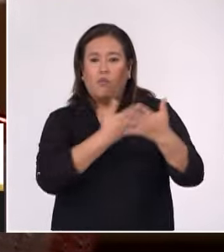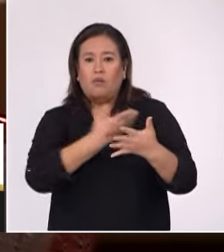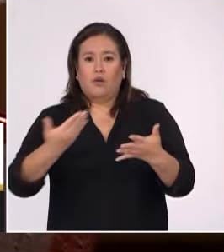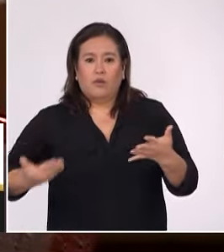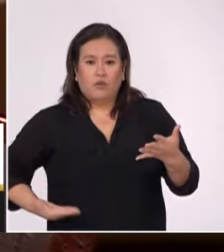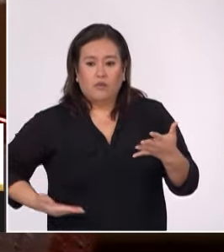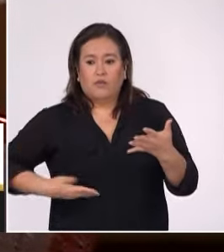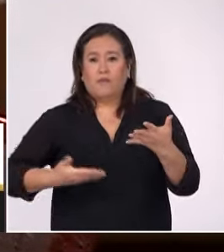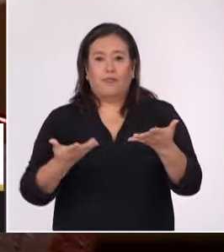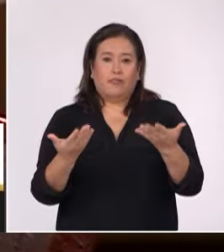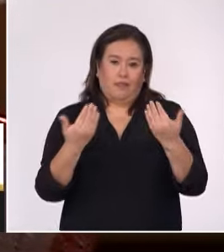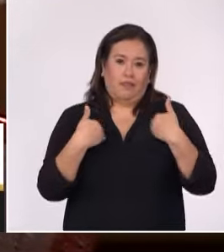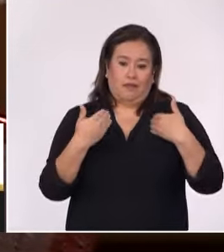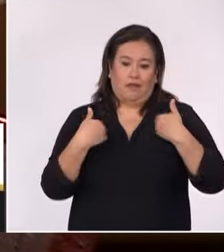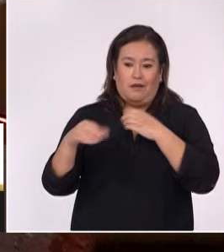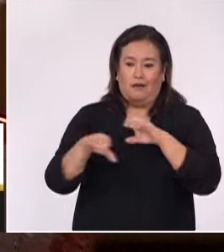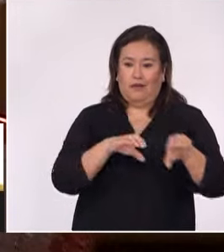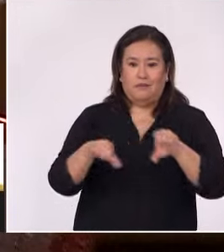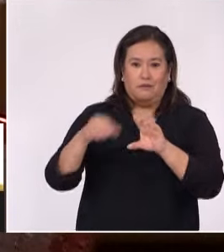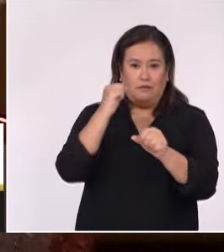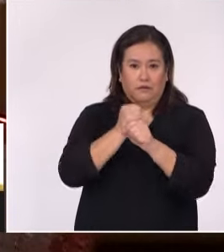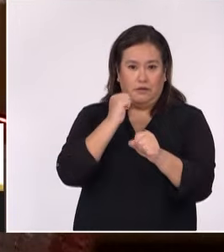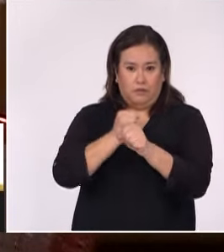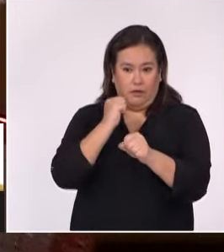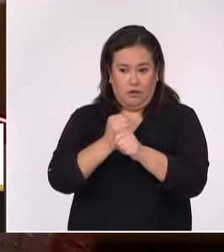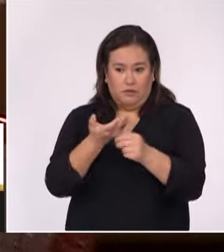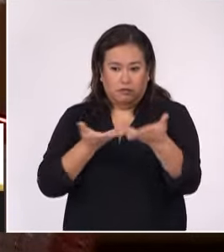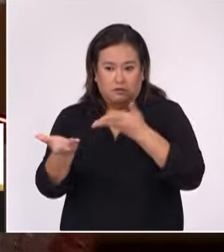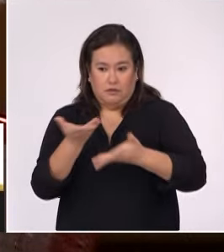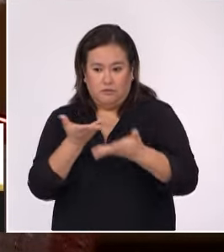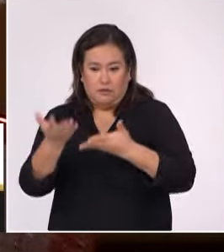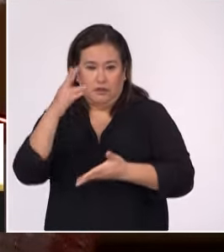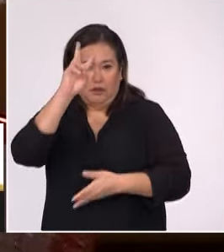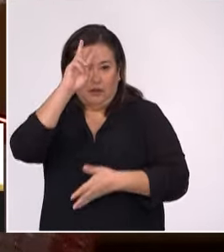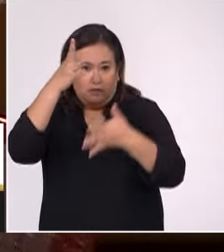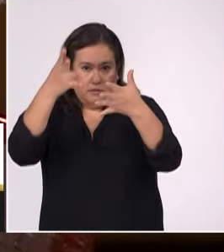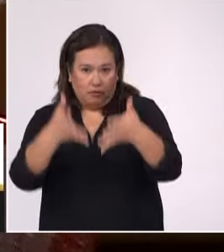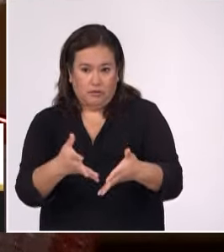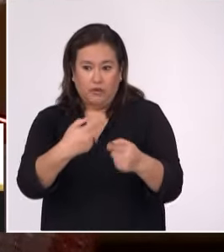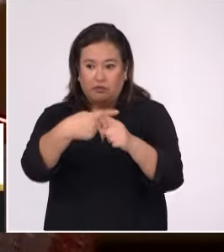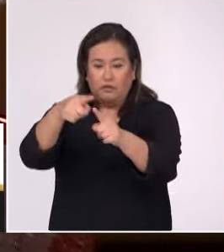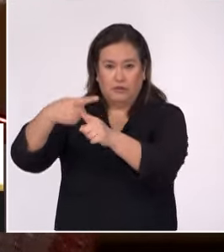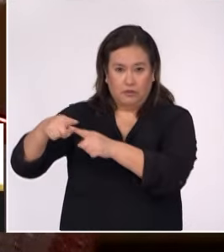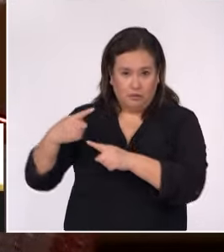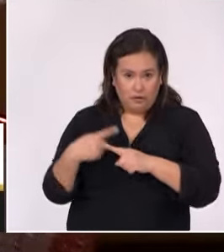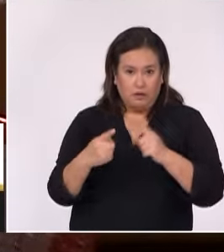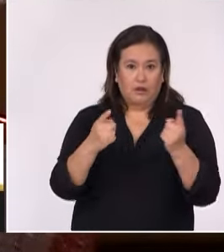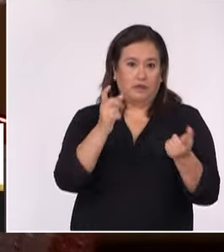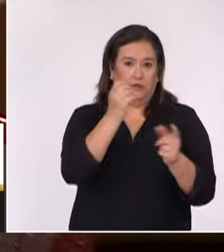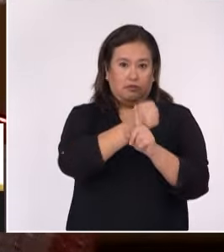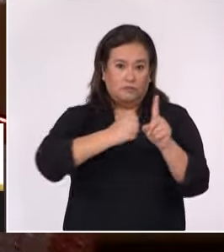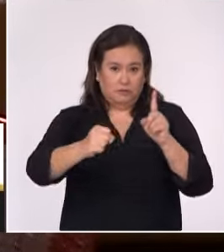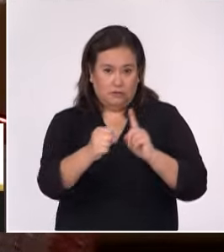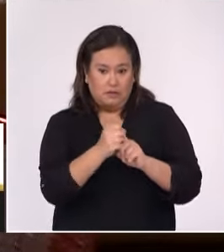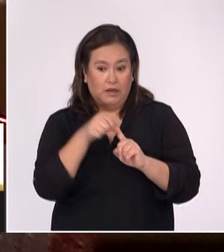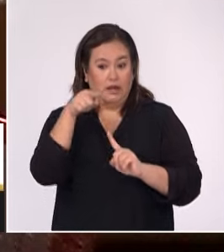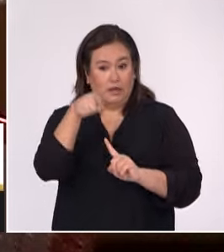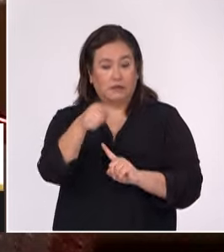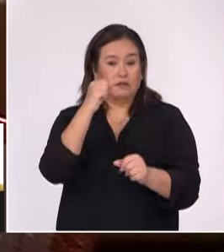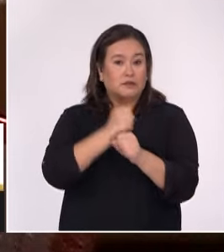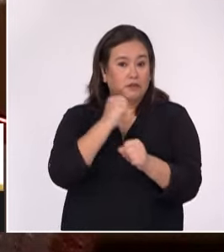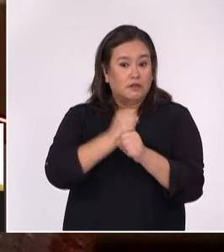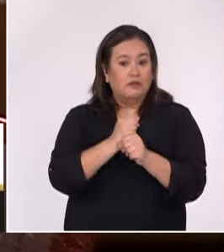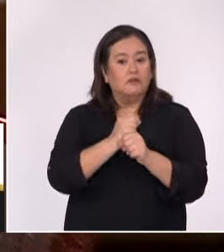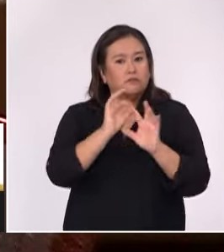cometido de servicio a los ciudadanos y al interés general. Esta tarea debe ser cumplida de